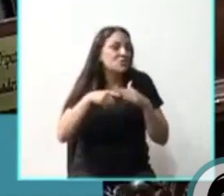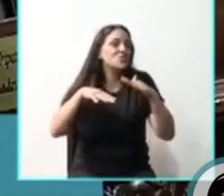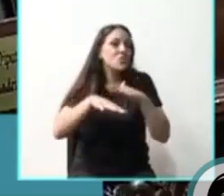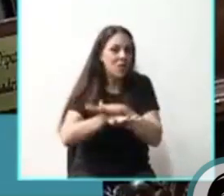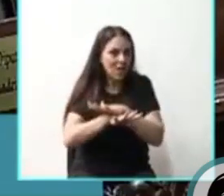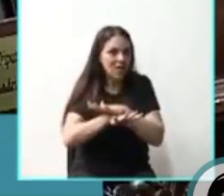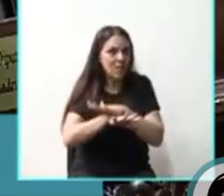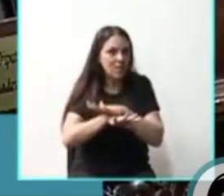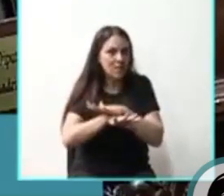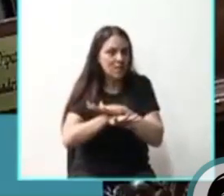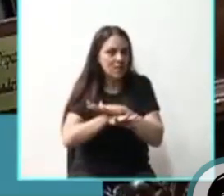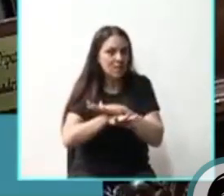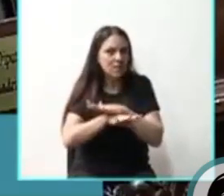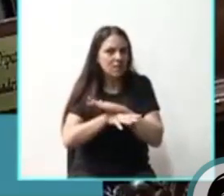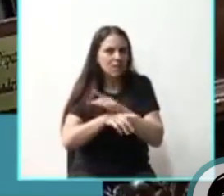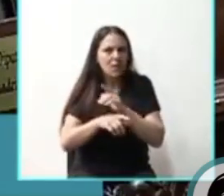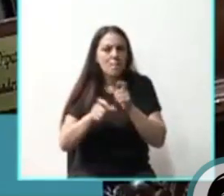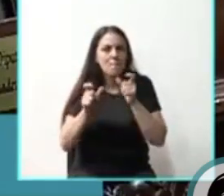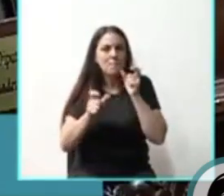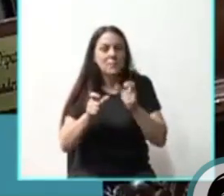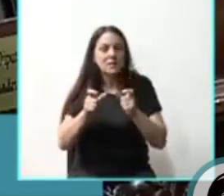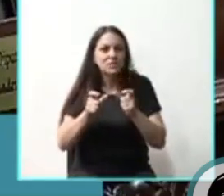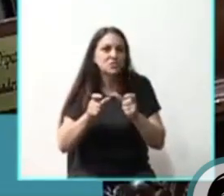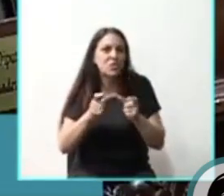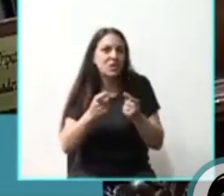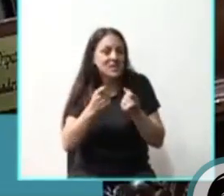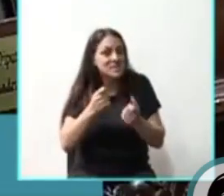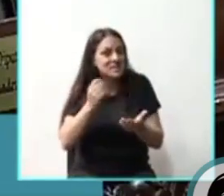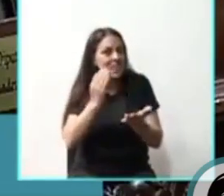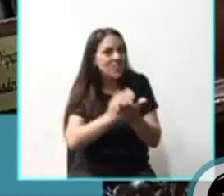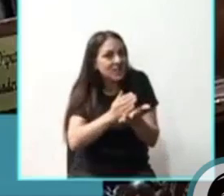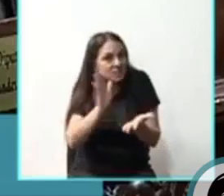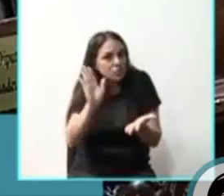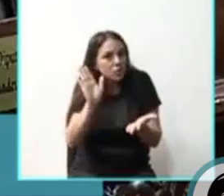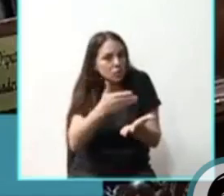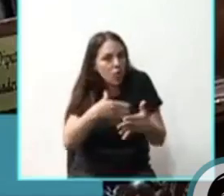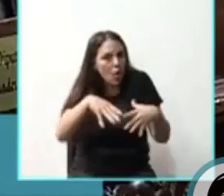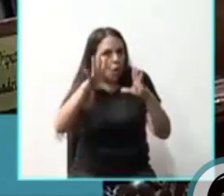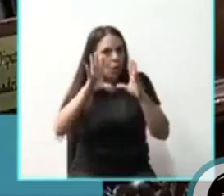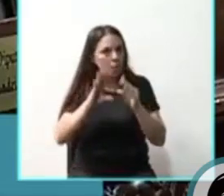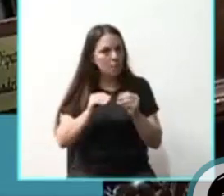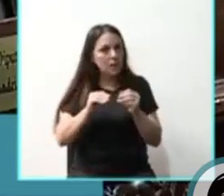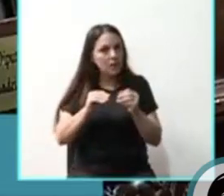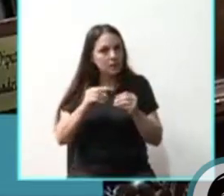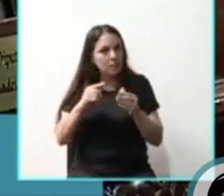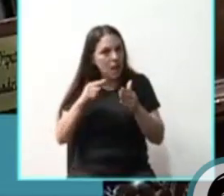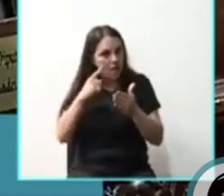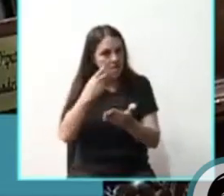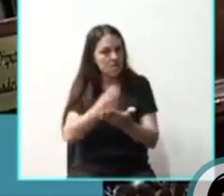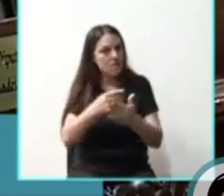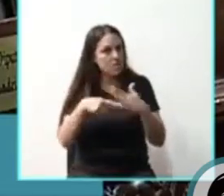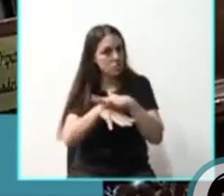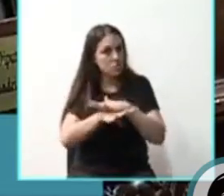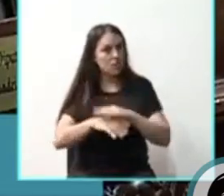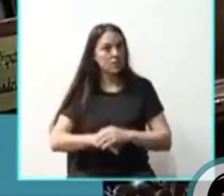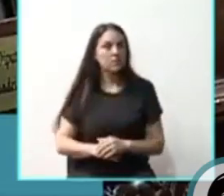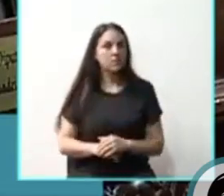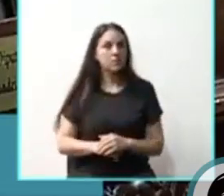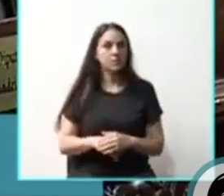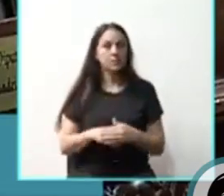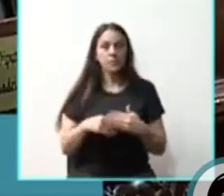de todos los derechos que significaría poder vivir en esta ciudad entonces